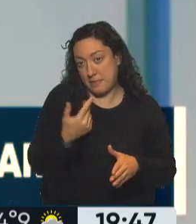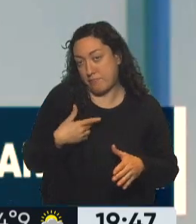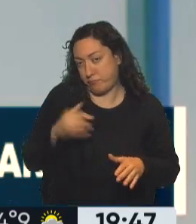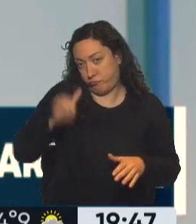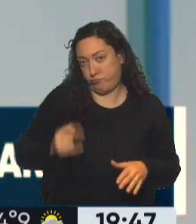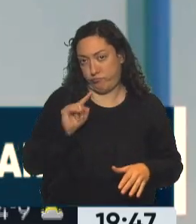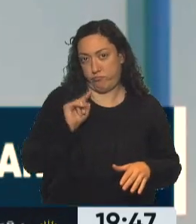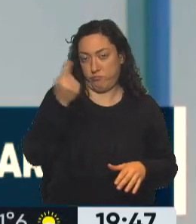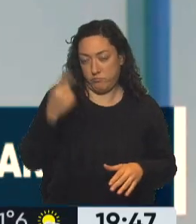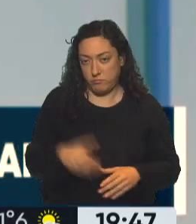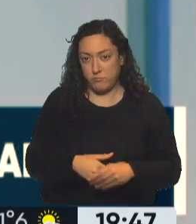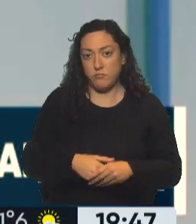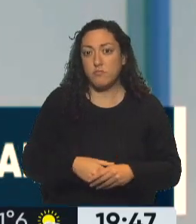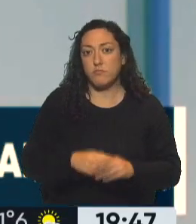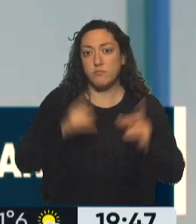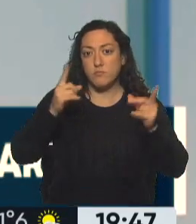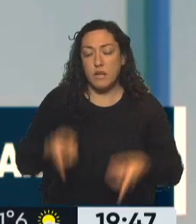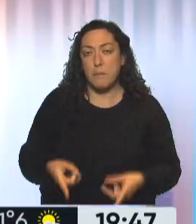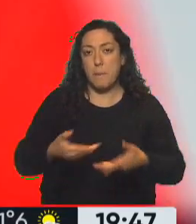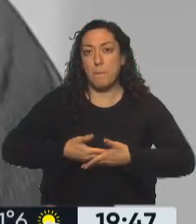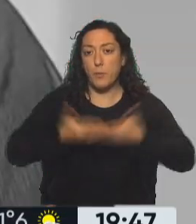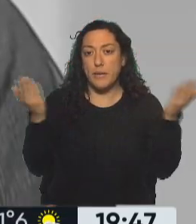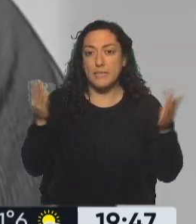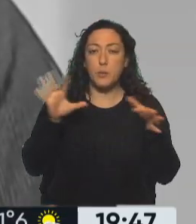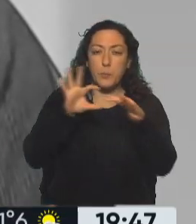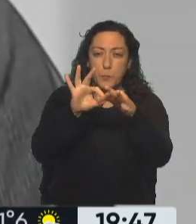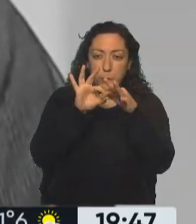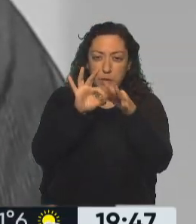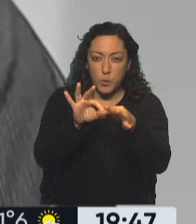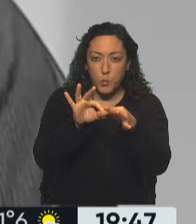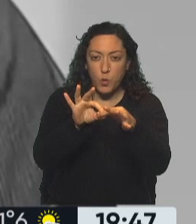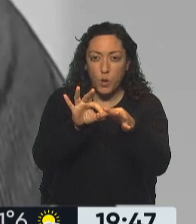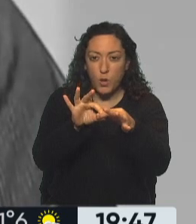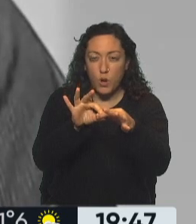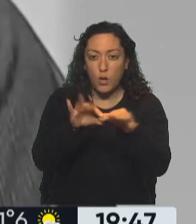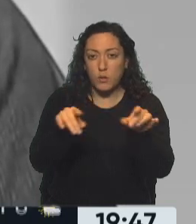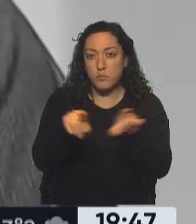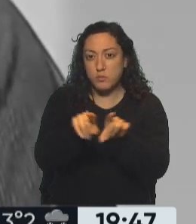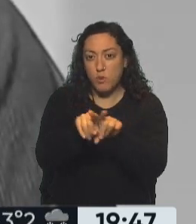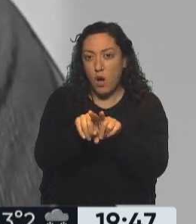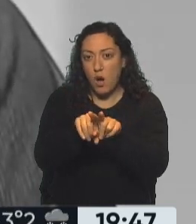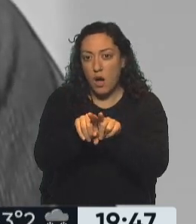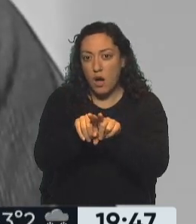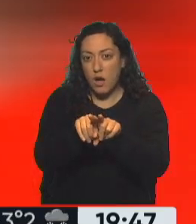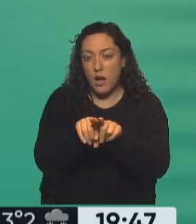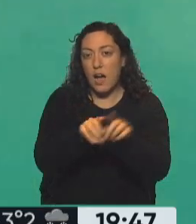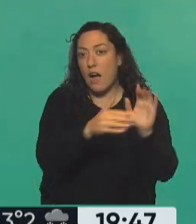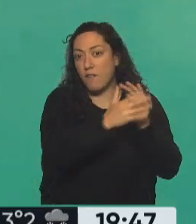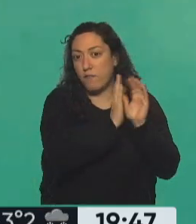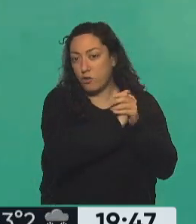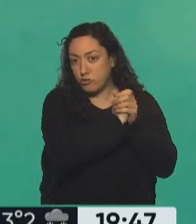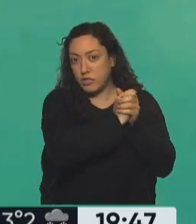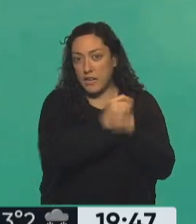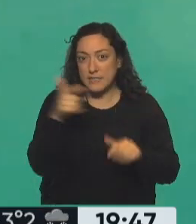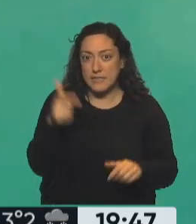Y que además aparece en una publicación como vinculados con una intentona con asesinar a Raúl Alfonsín. A partir